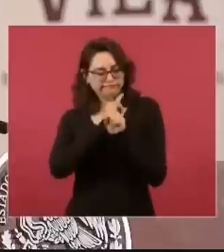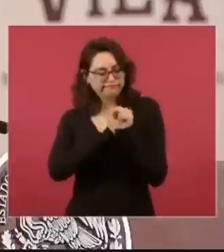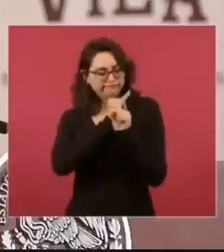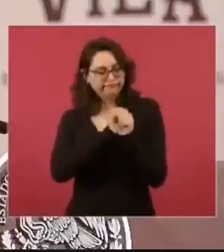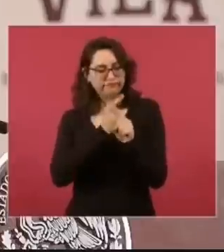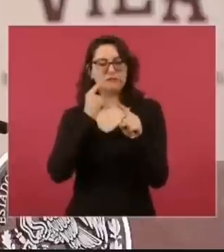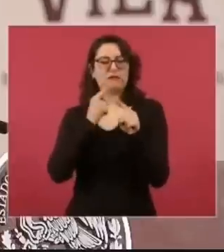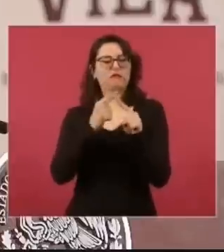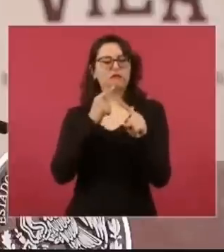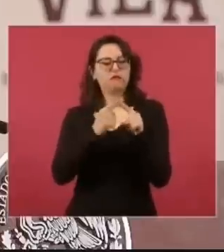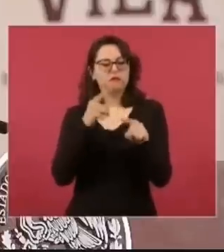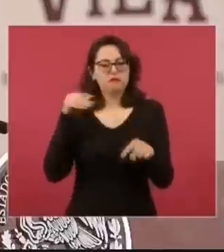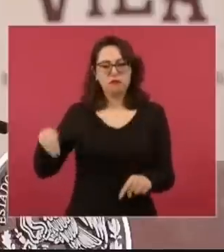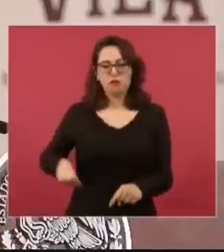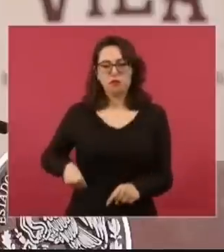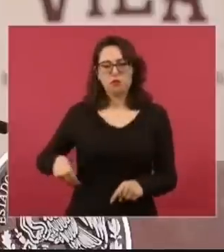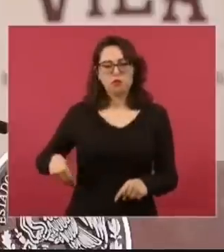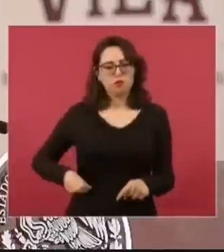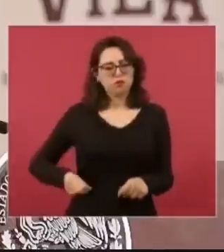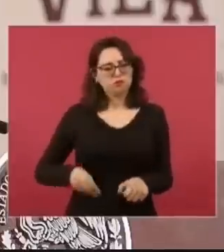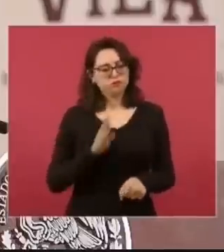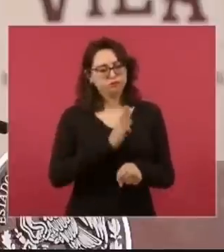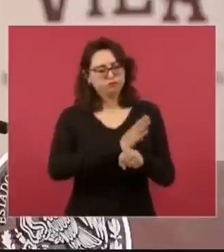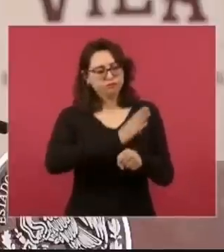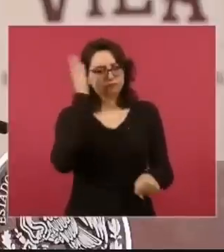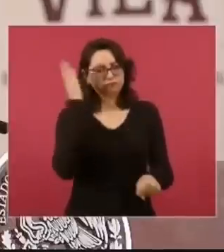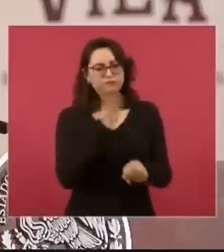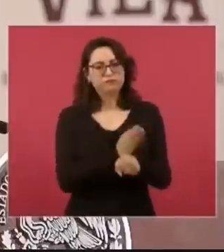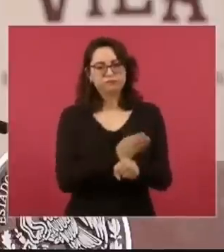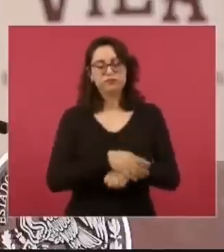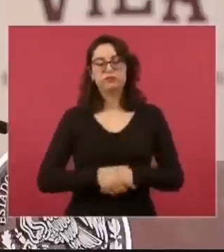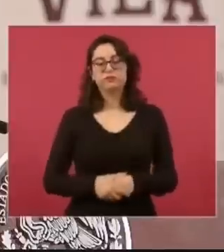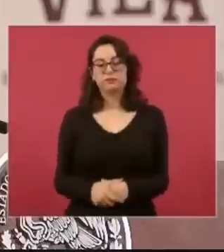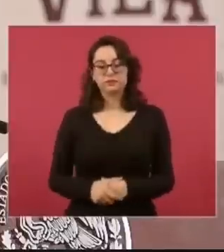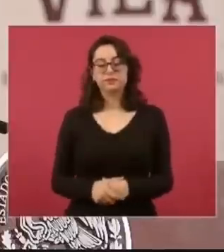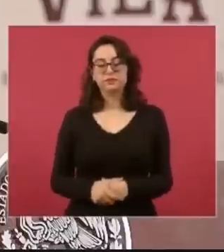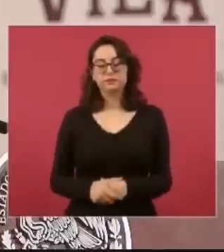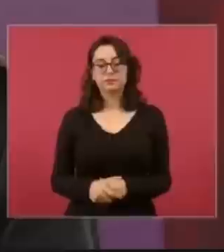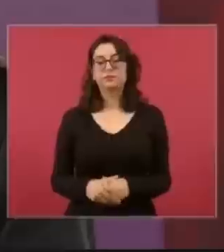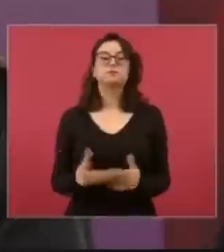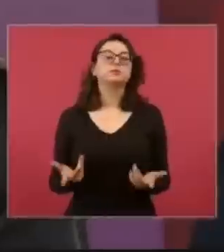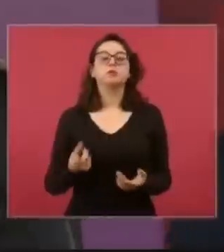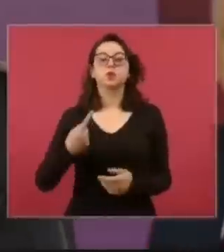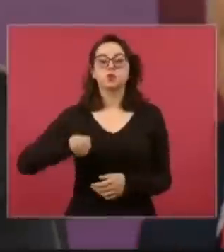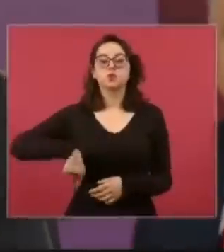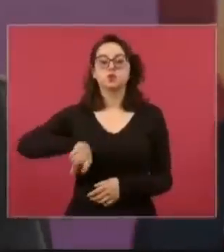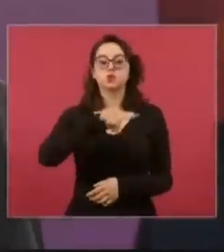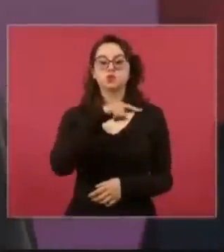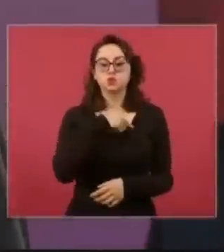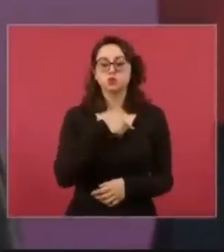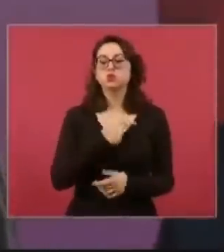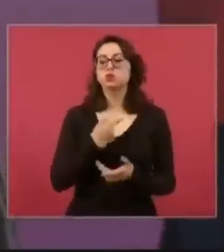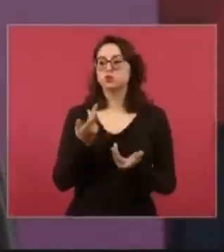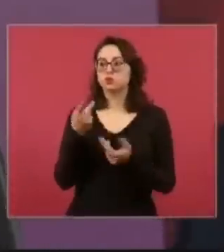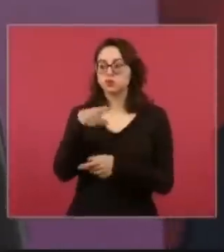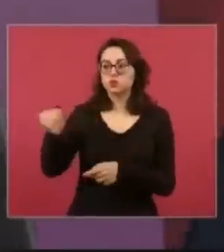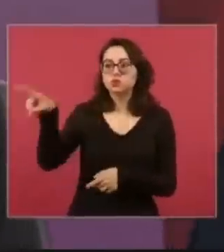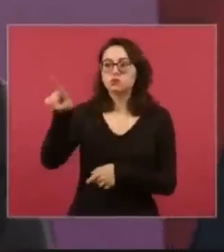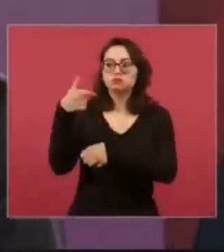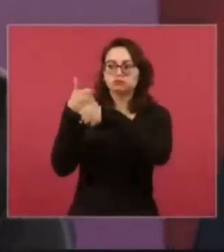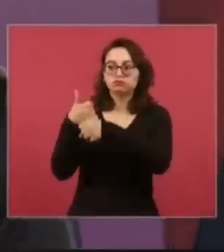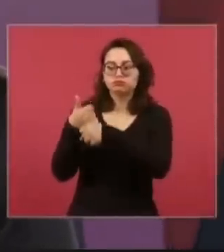a los responsables hemos hecho un esfuerzo por atender de manera puntual a todas las víctimas directas e indirectas